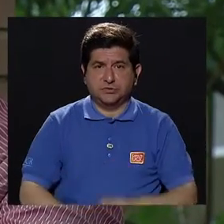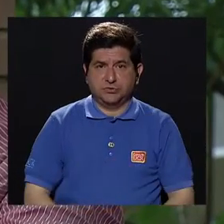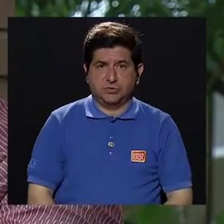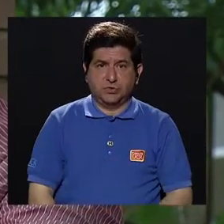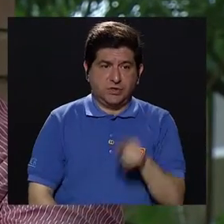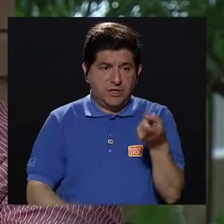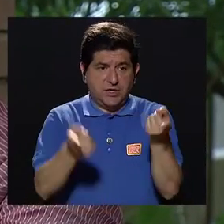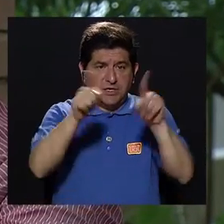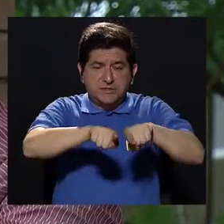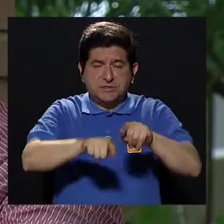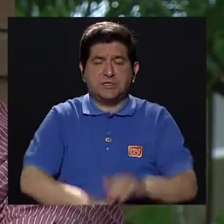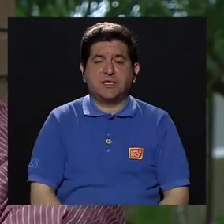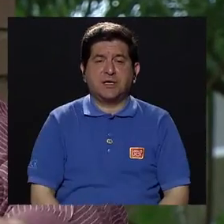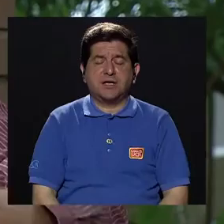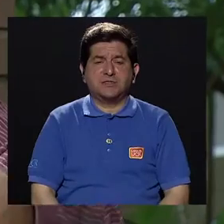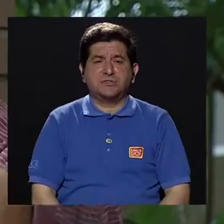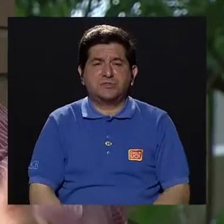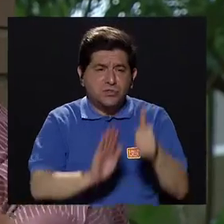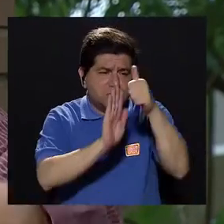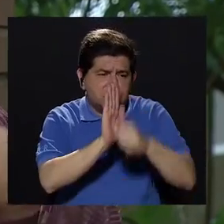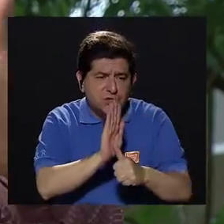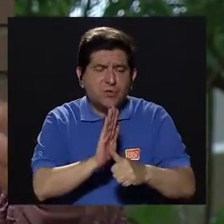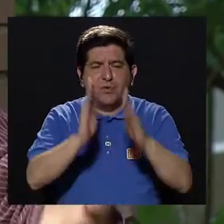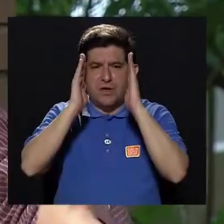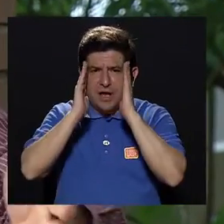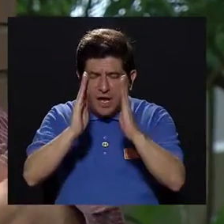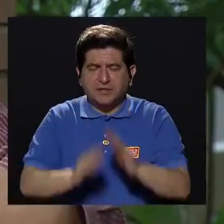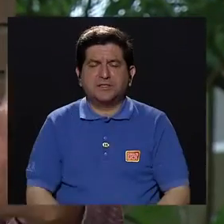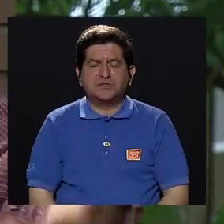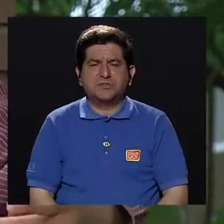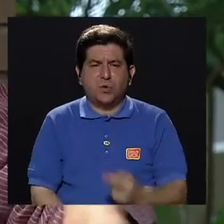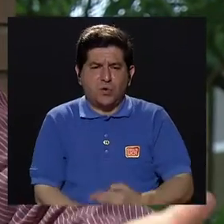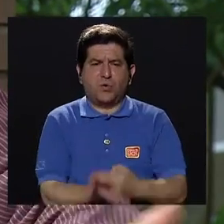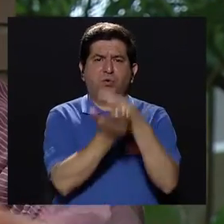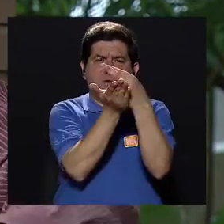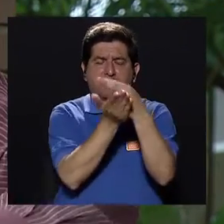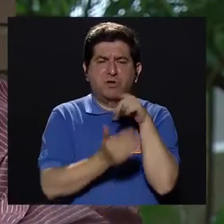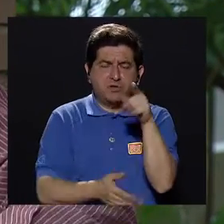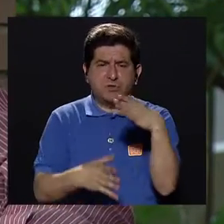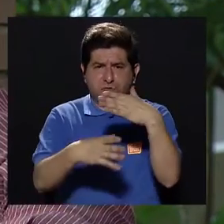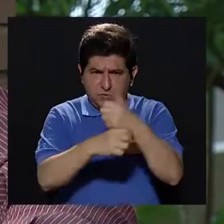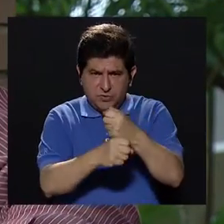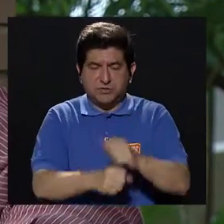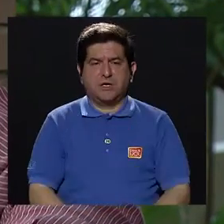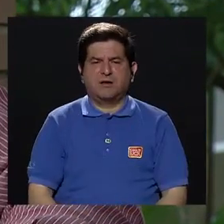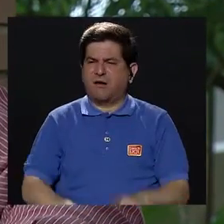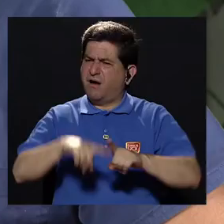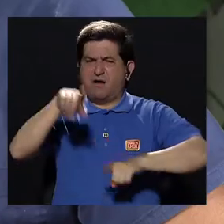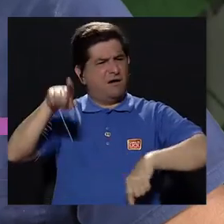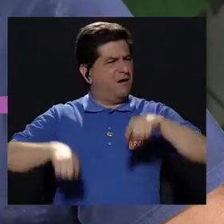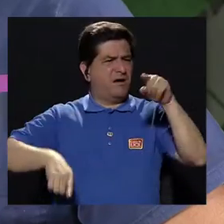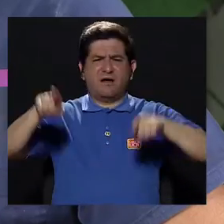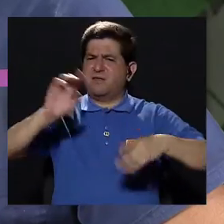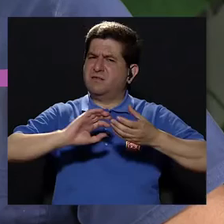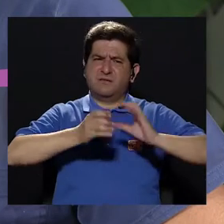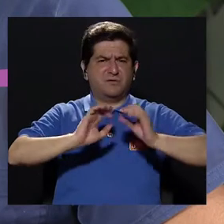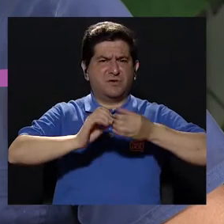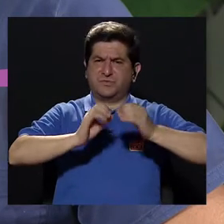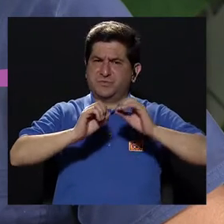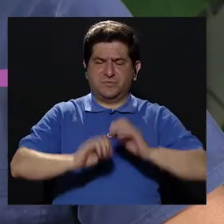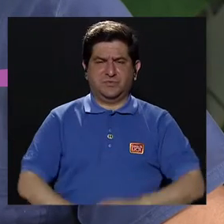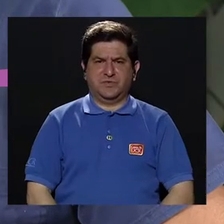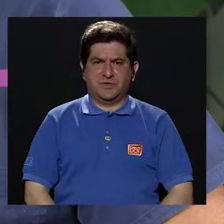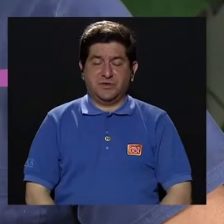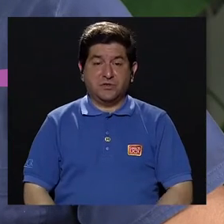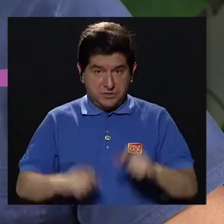de cantidad de cirugías, atenciones, rehabilitación que ustedes hacen? Es muy diverso, esos números